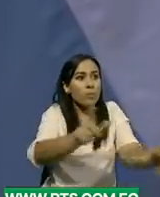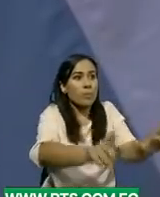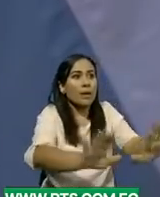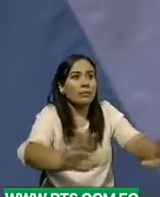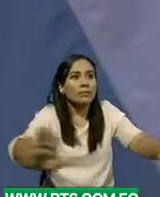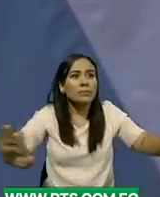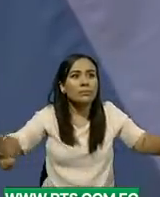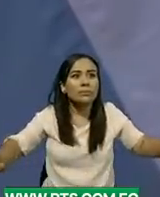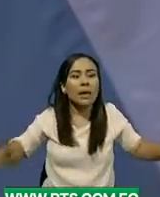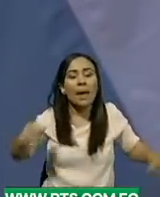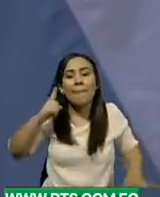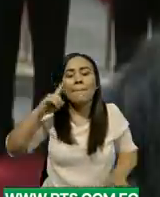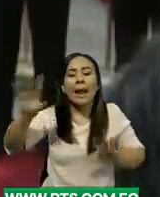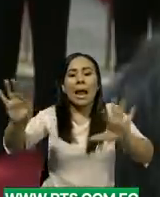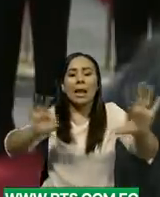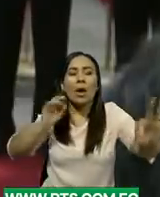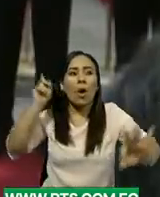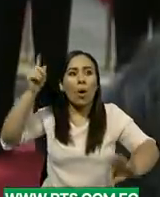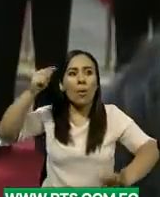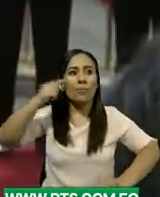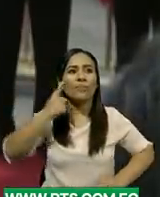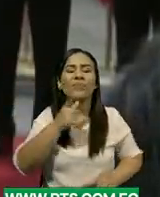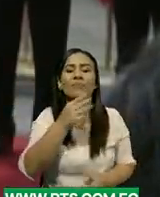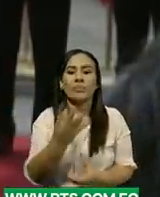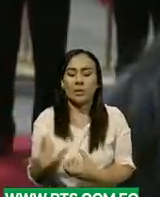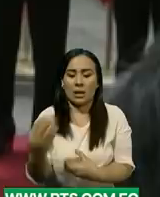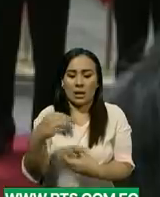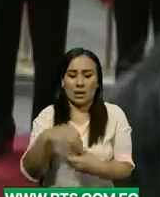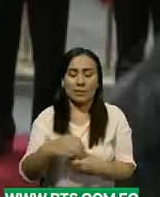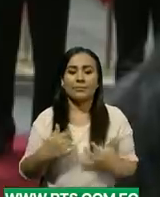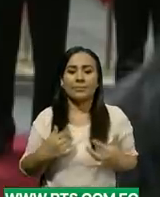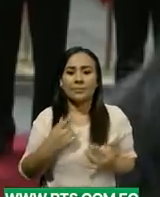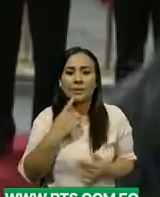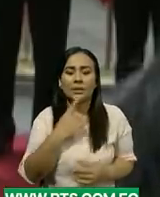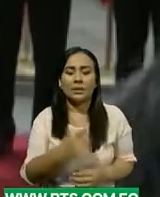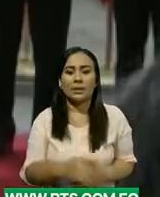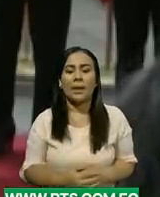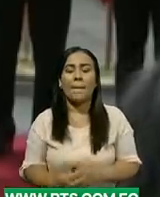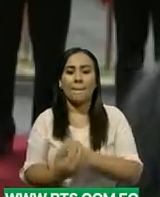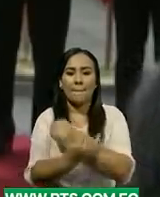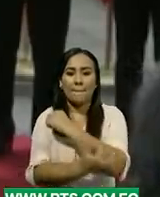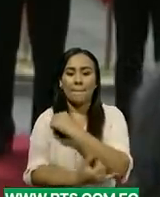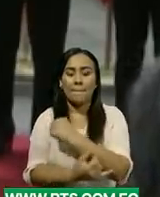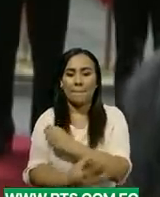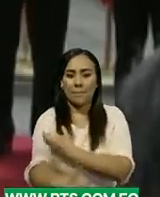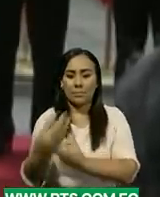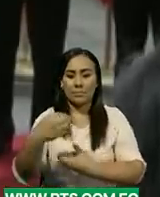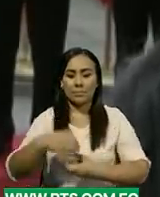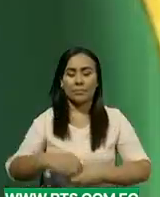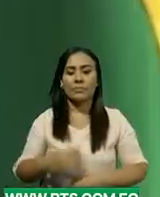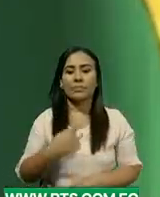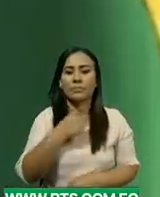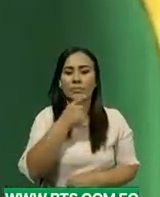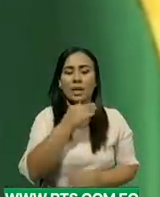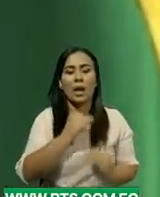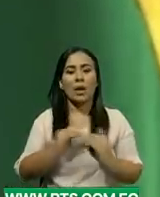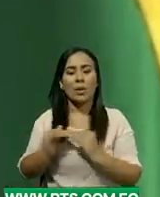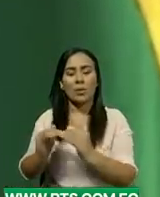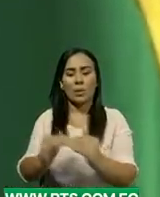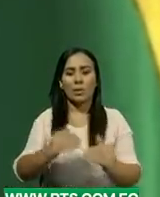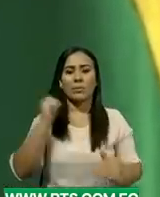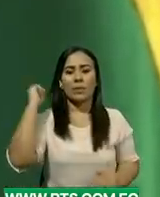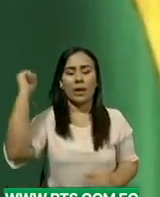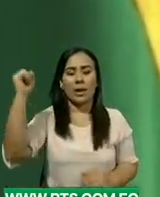decida al elegir a sus gobiernos. Los integrantes insistieron en que los países que formen parte de este foro deberán ser